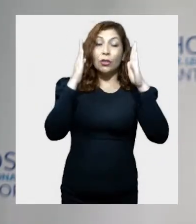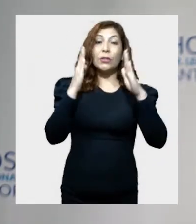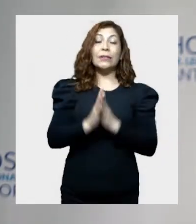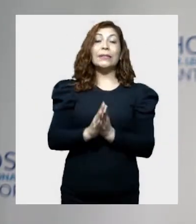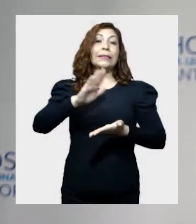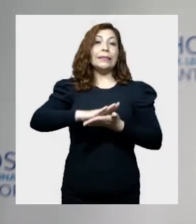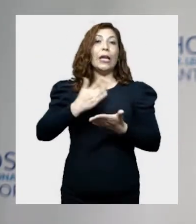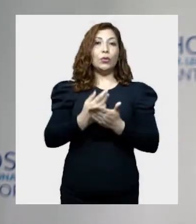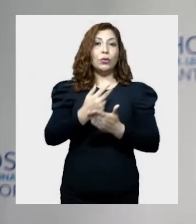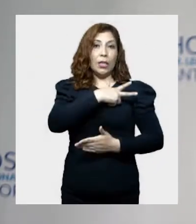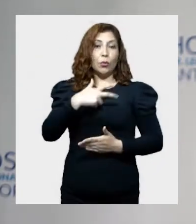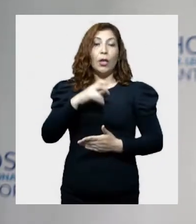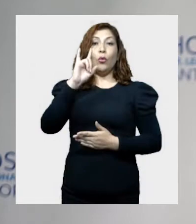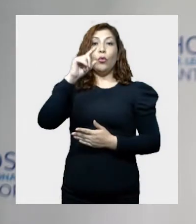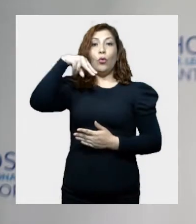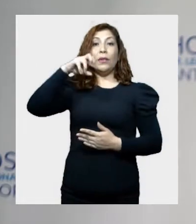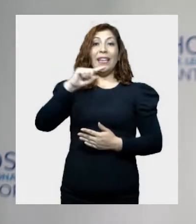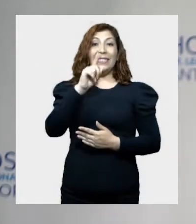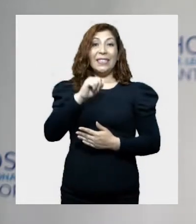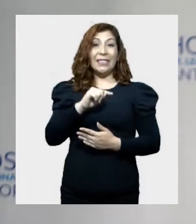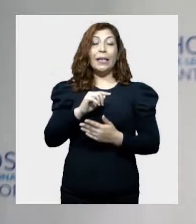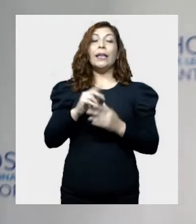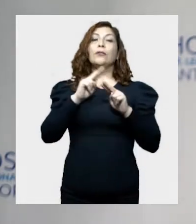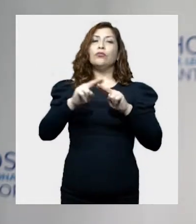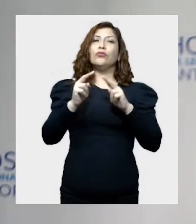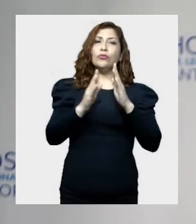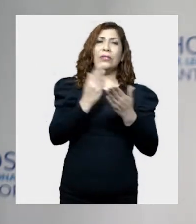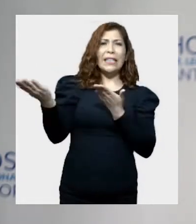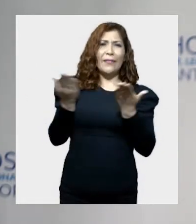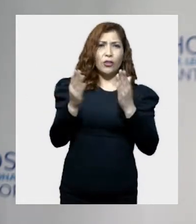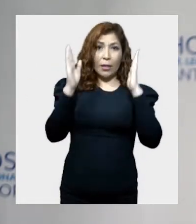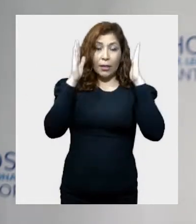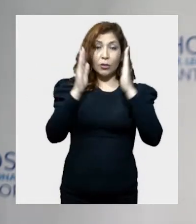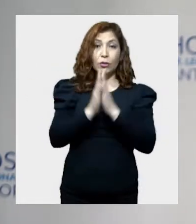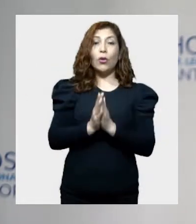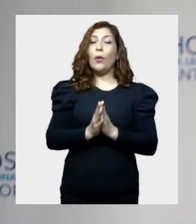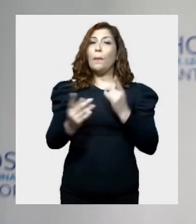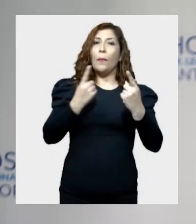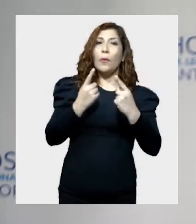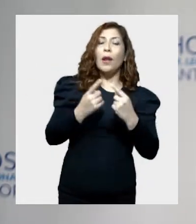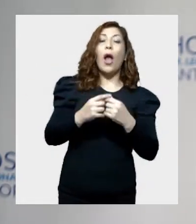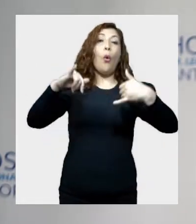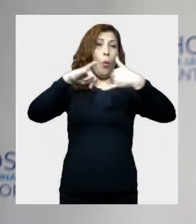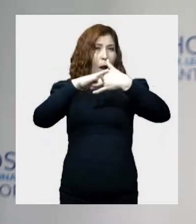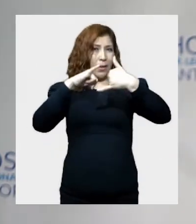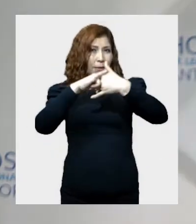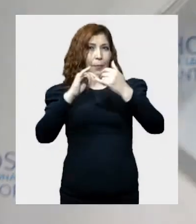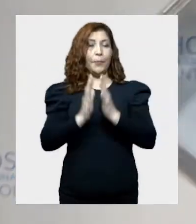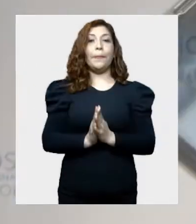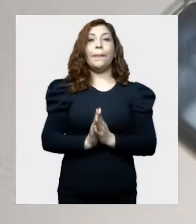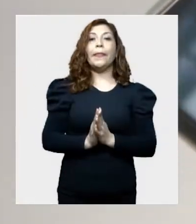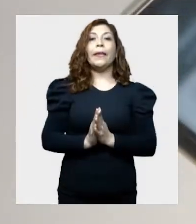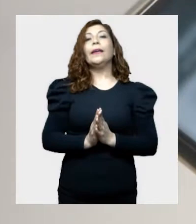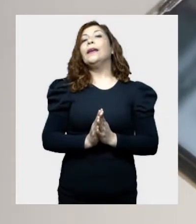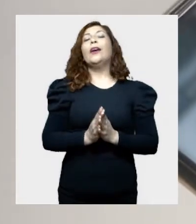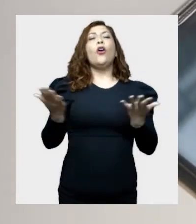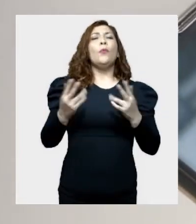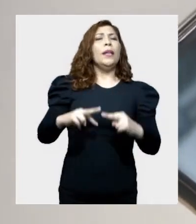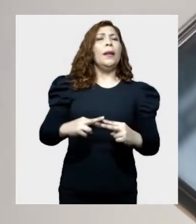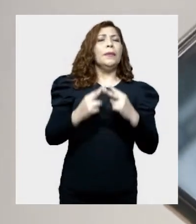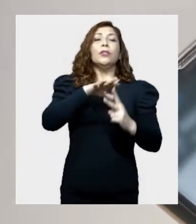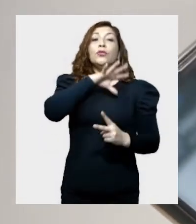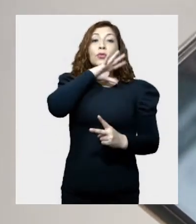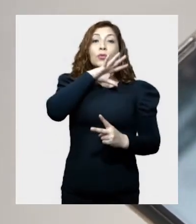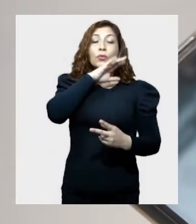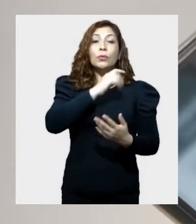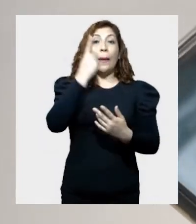Sexual, UNACES, creó un servicio de atención y consulta espontánea vía WhatsApp. Esta herramienta también fue